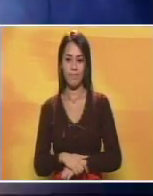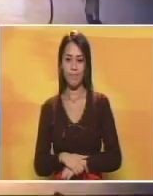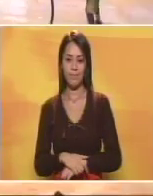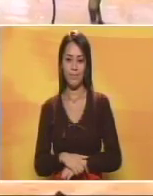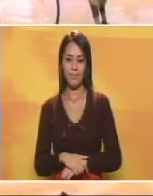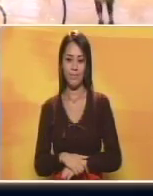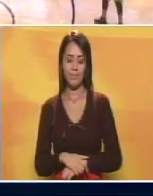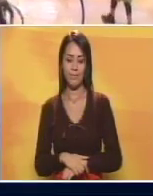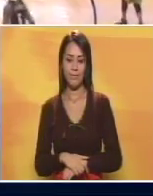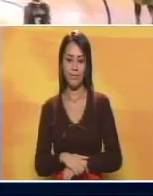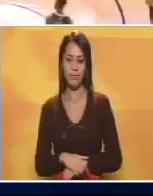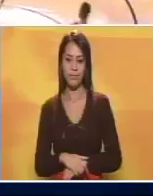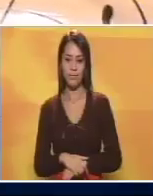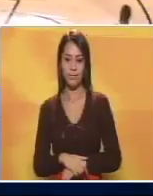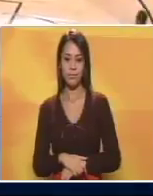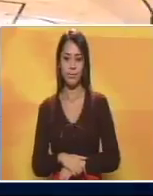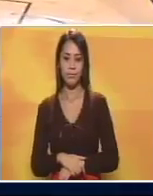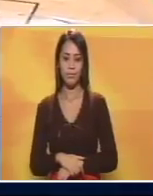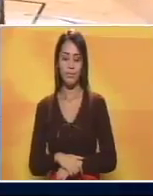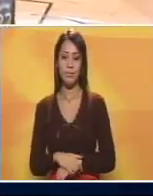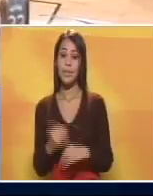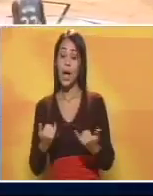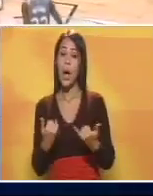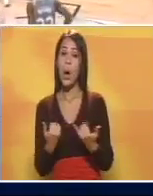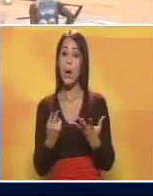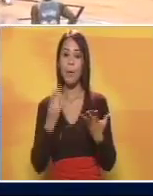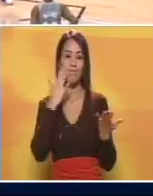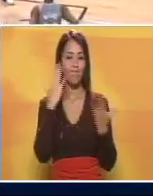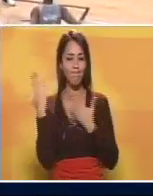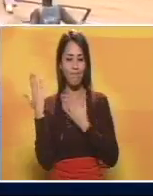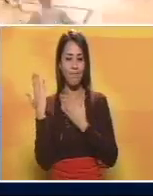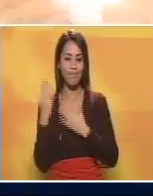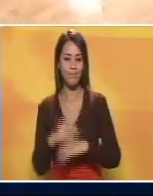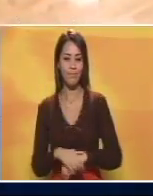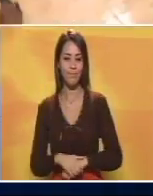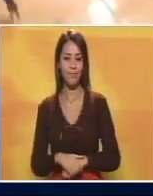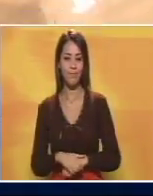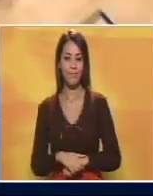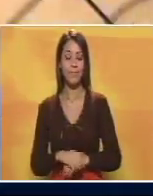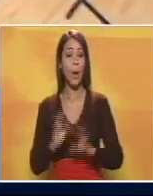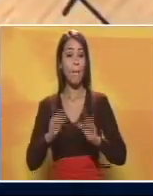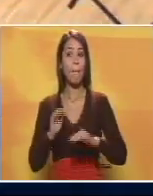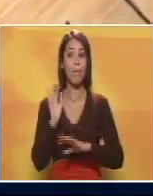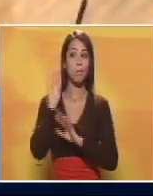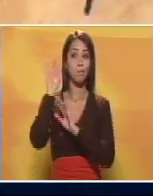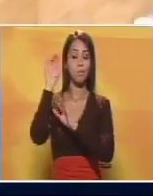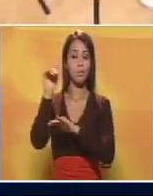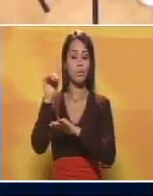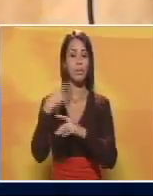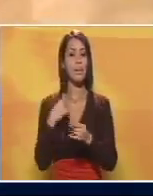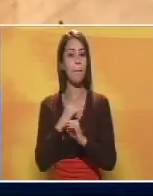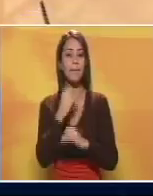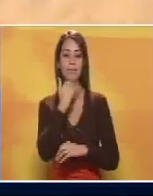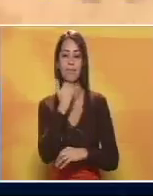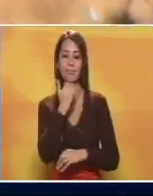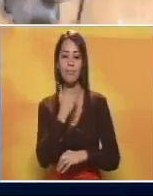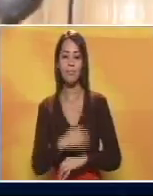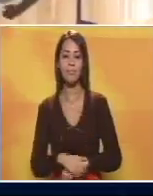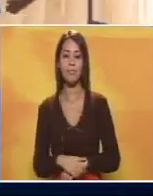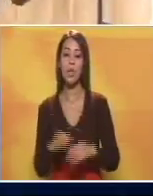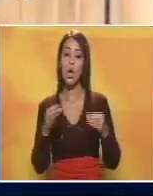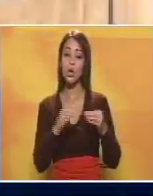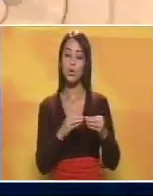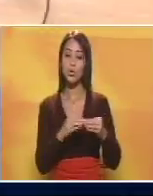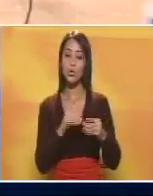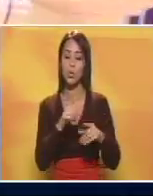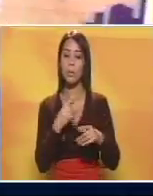individual. Nos vamos al planeta de los gigantes. Cerrada lucha por el 8º lugar de la Conferencia Oeste. Los Nuggets de